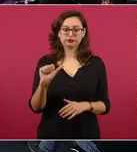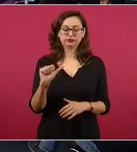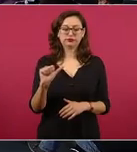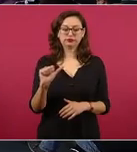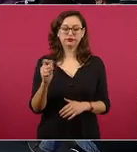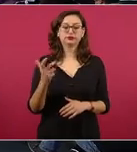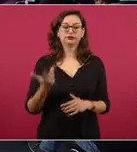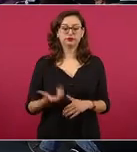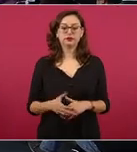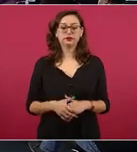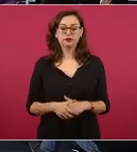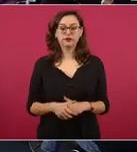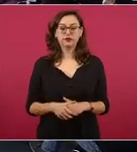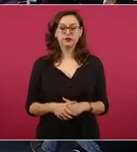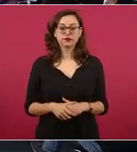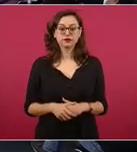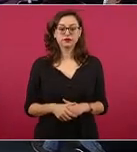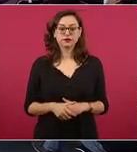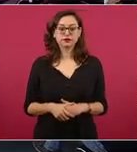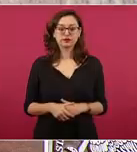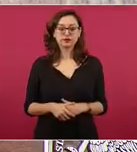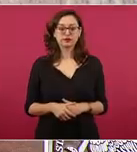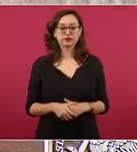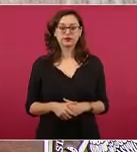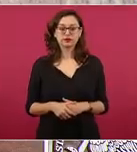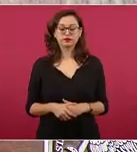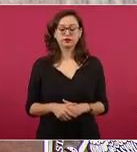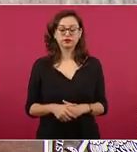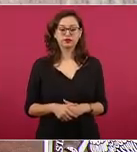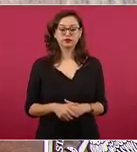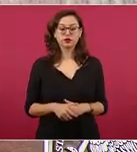te voy a pedir que hoy lo informen,